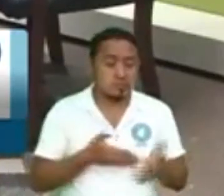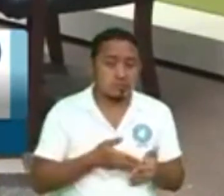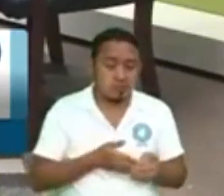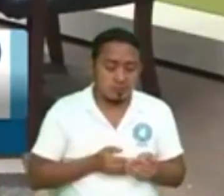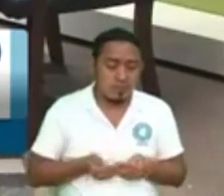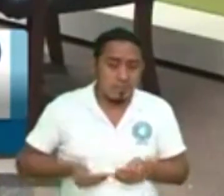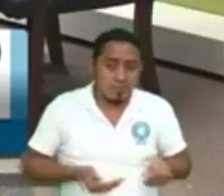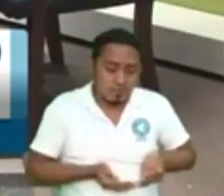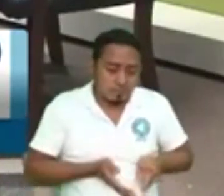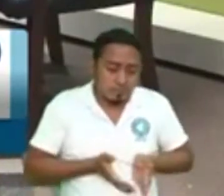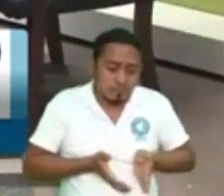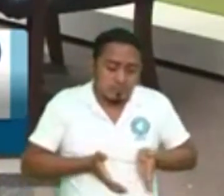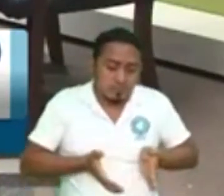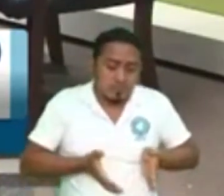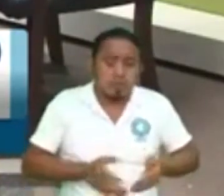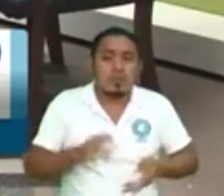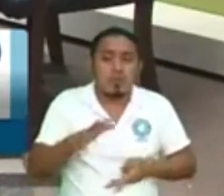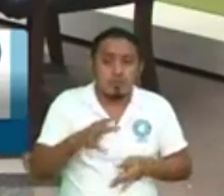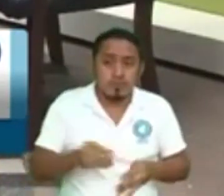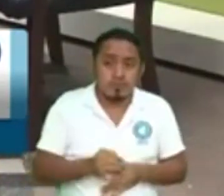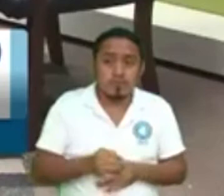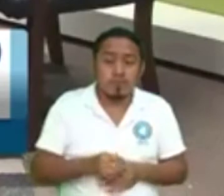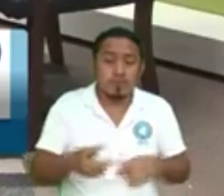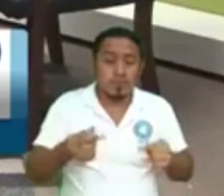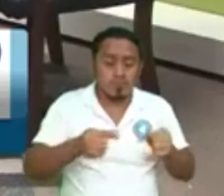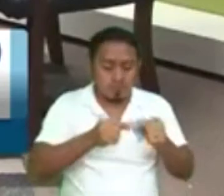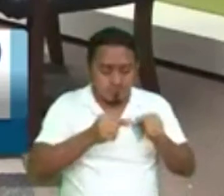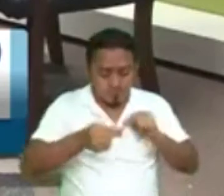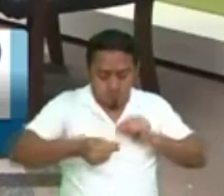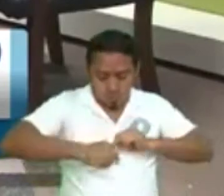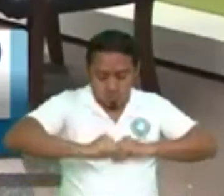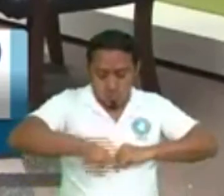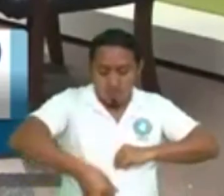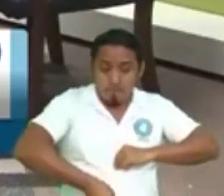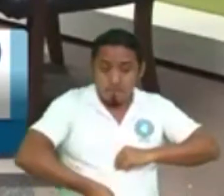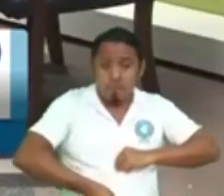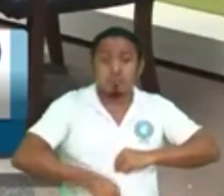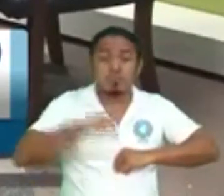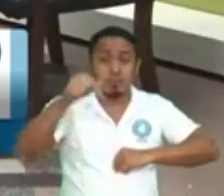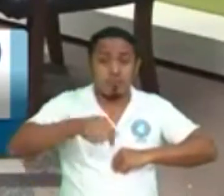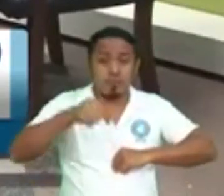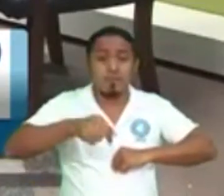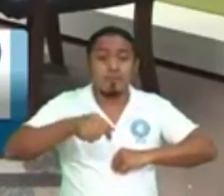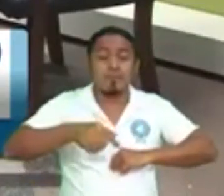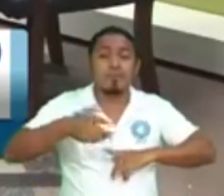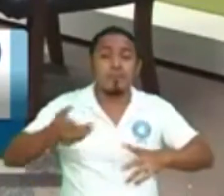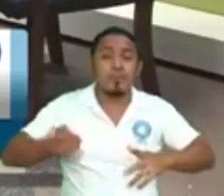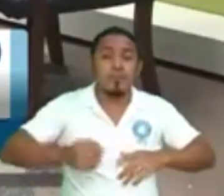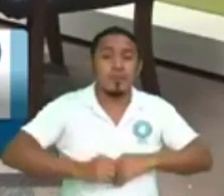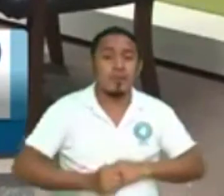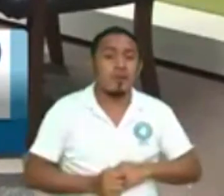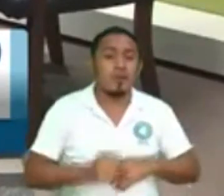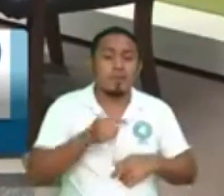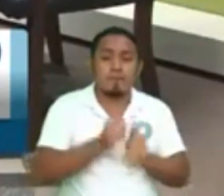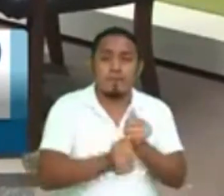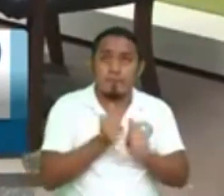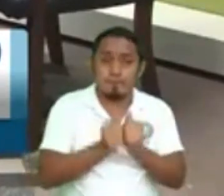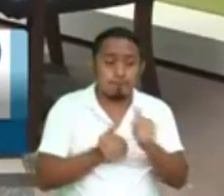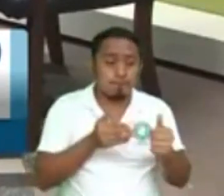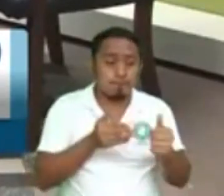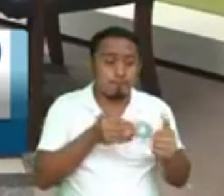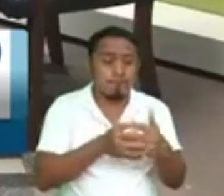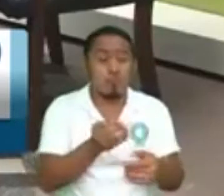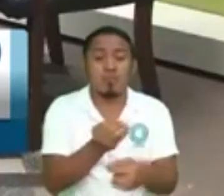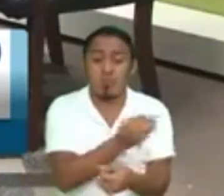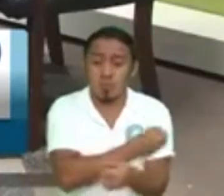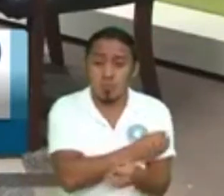como los nutrientes y todo es a través de la placenta, al haber una alteración con el alcoholismo, entonces hay una restricción del bajo peso.